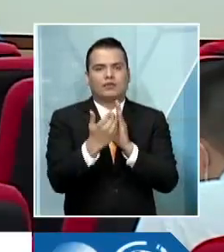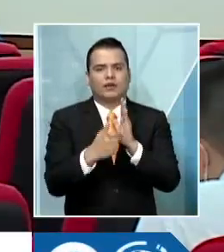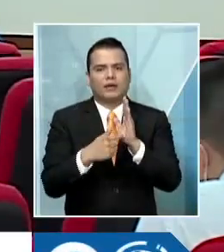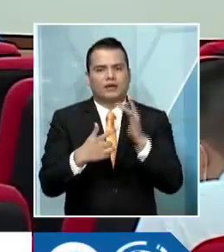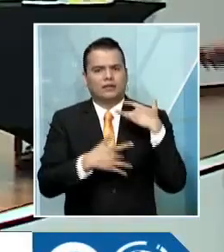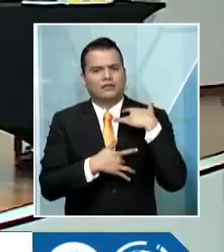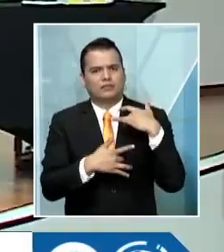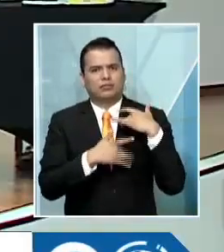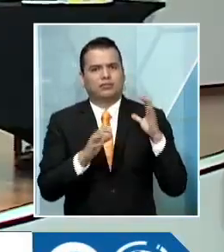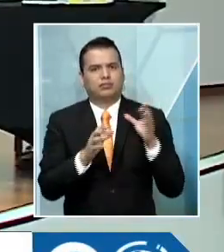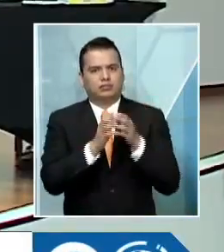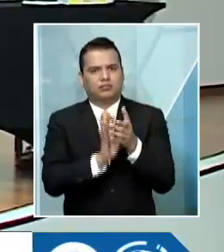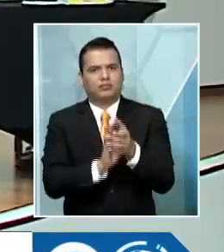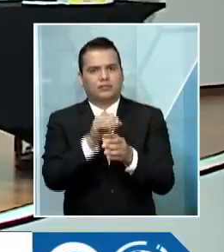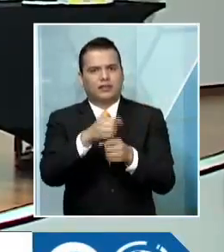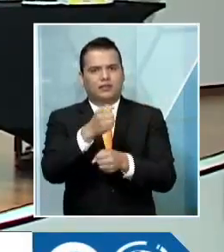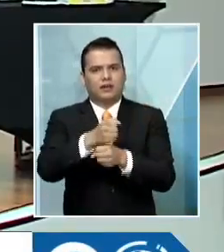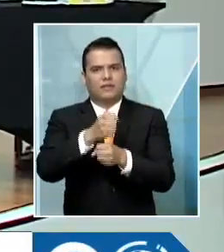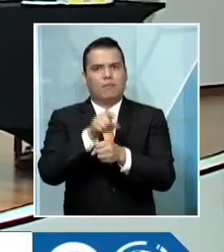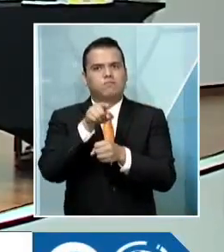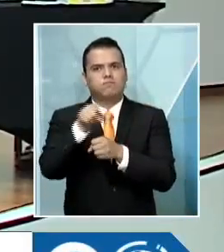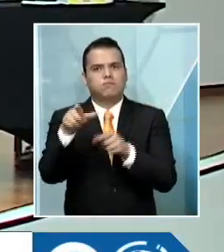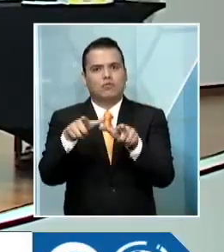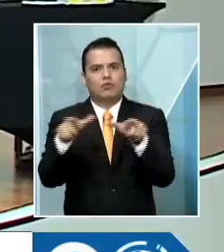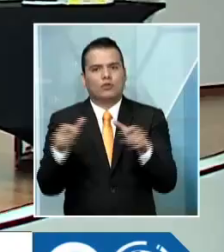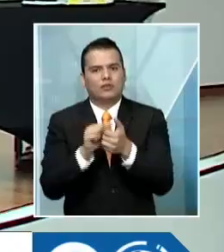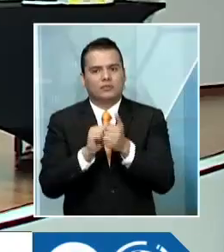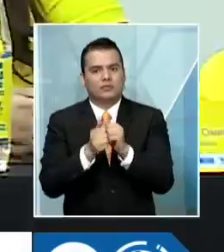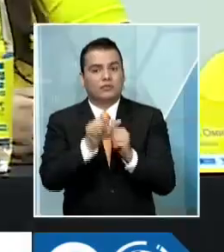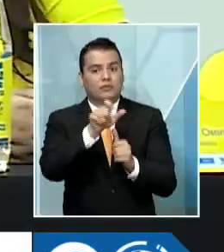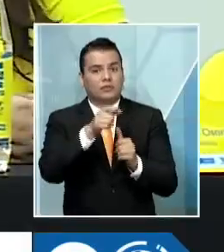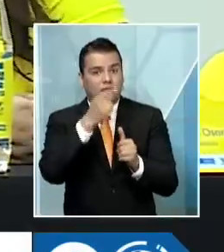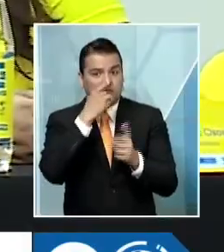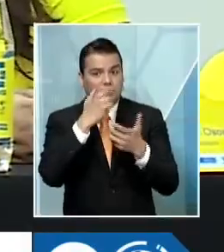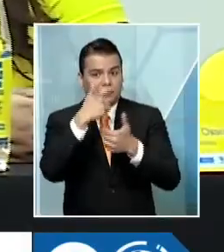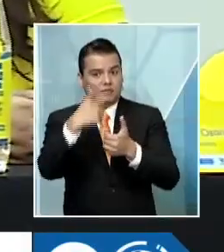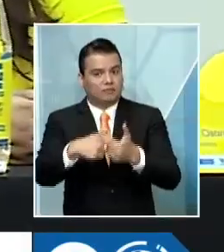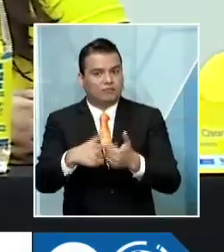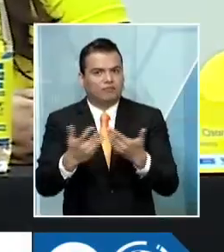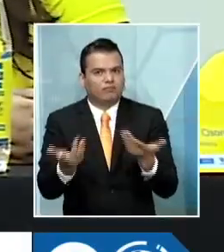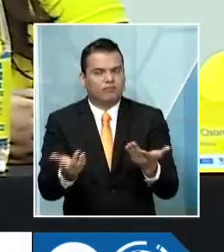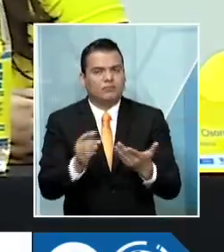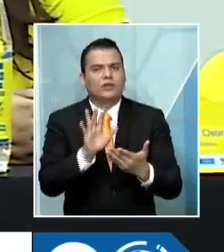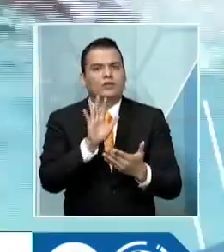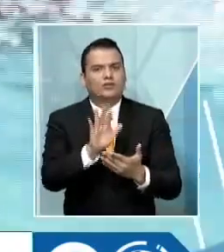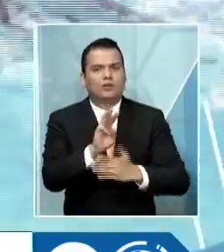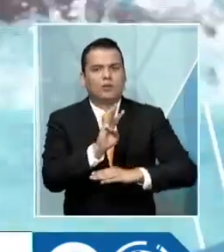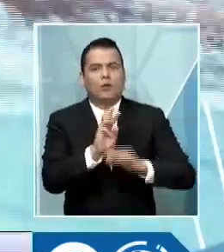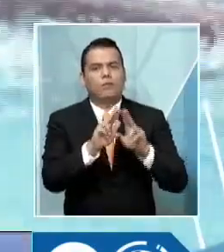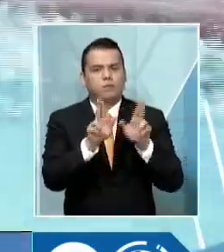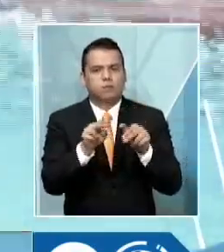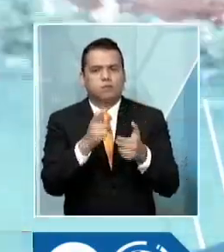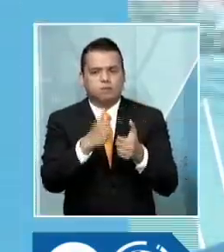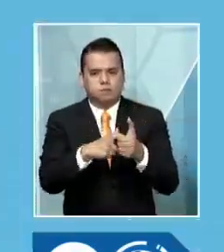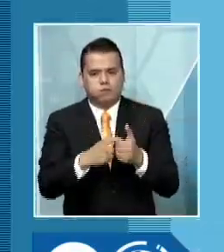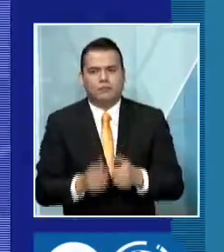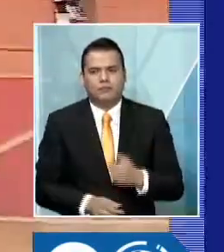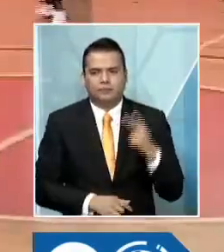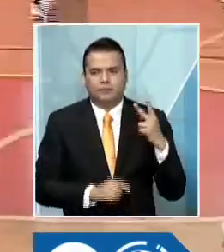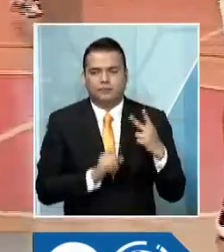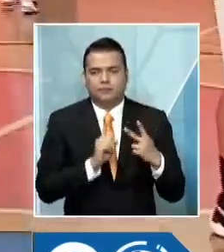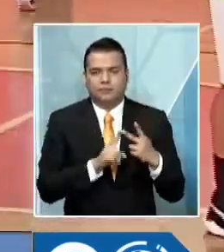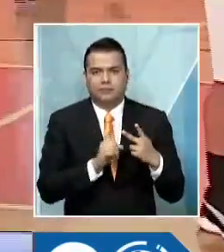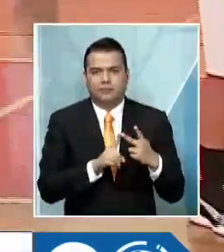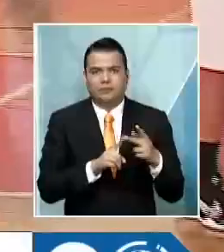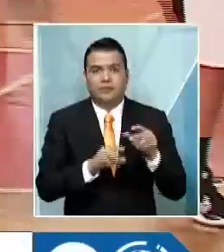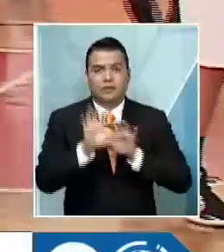los escenarios deportivos y hoteles. Los interesados podrán realizar su inscripción a través de internet. En